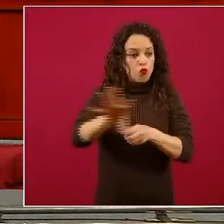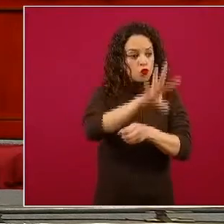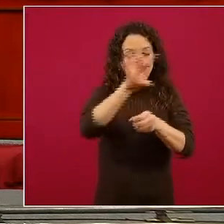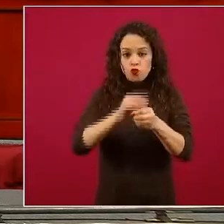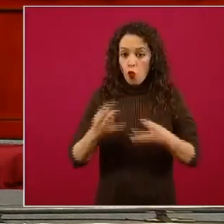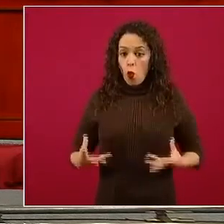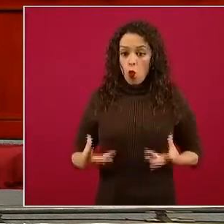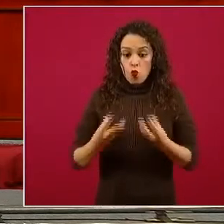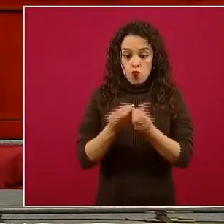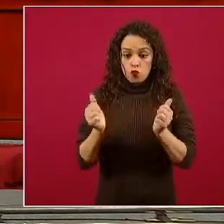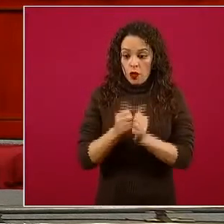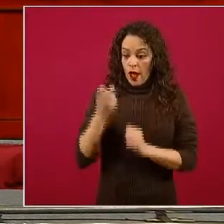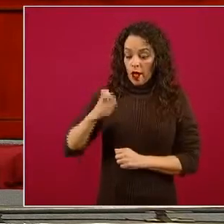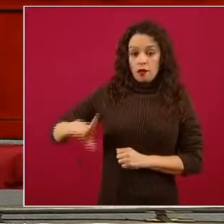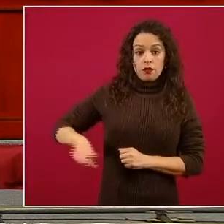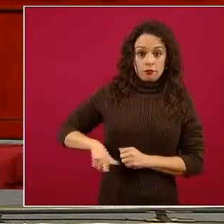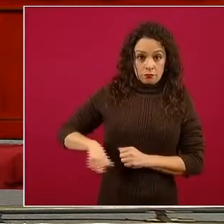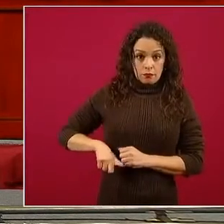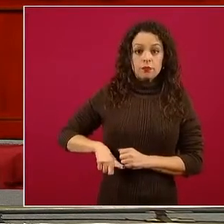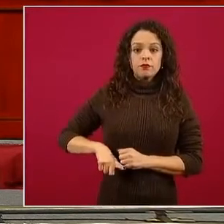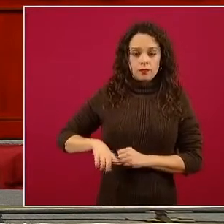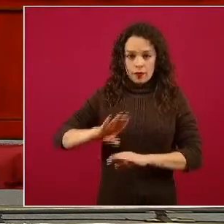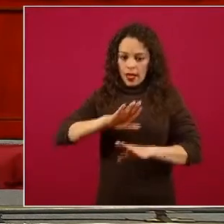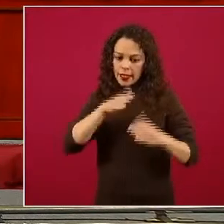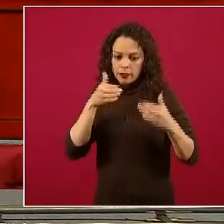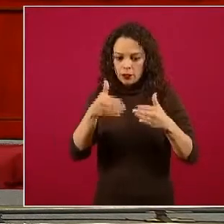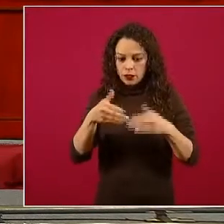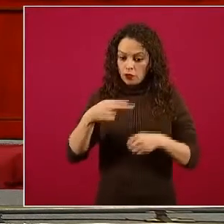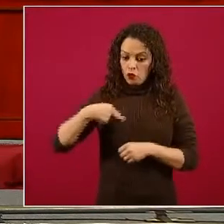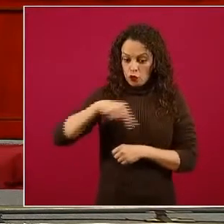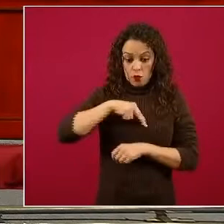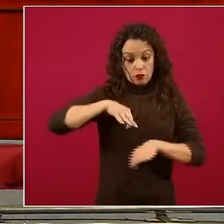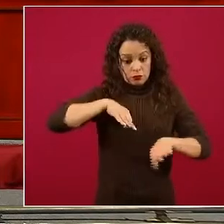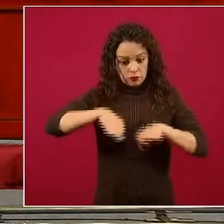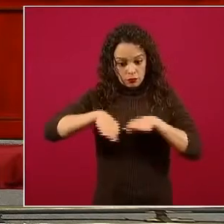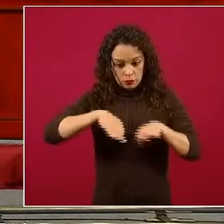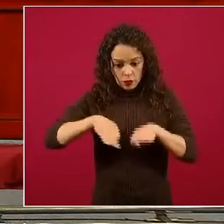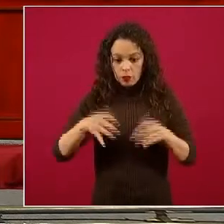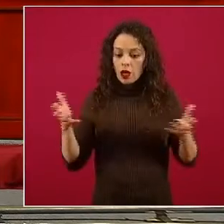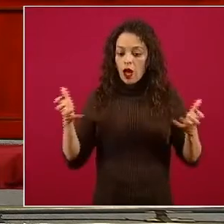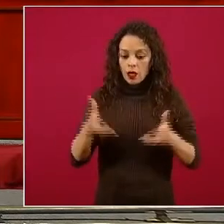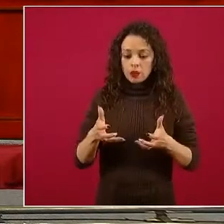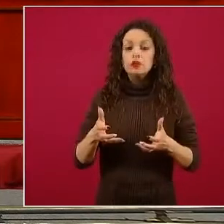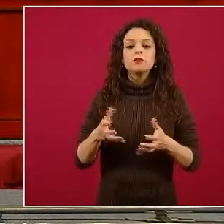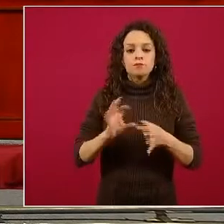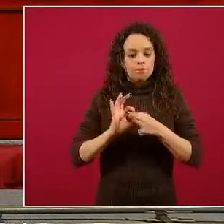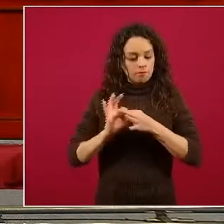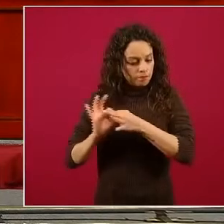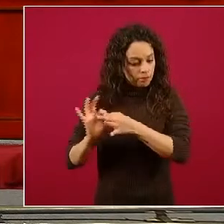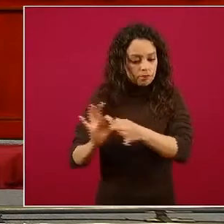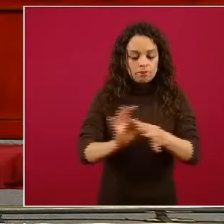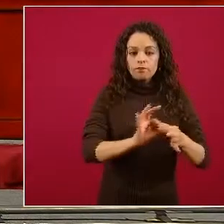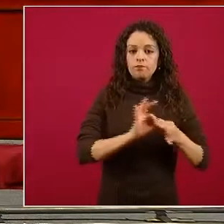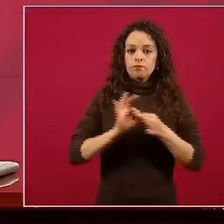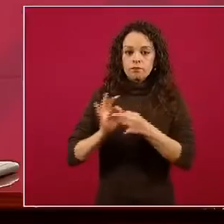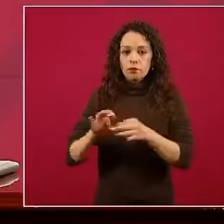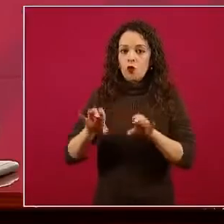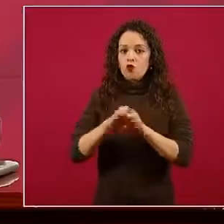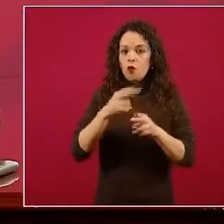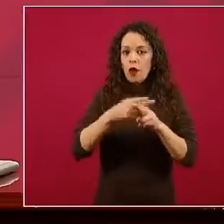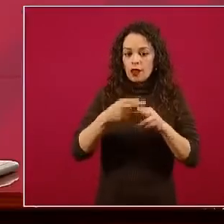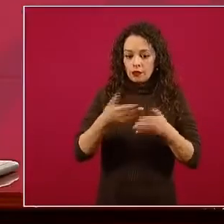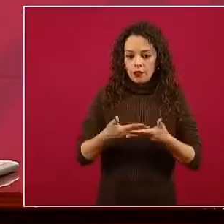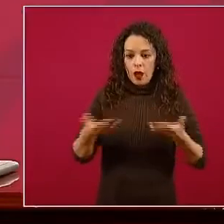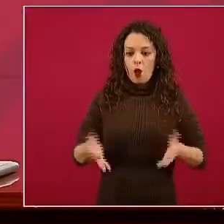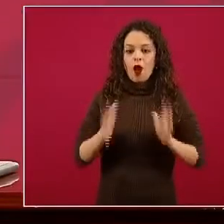parte de este gobierno y tenemos una función específica que cumplir, trabajáramos coordinadamente como lo hemos logrado y